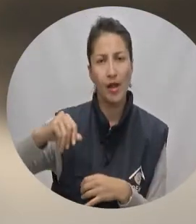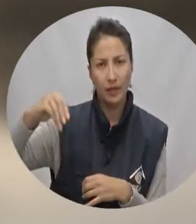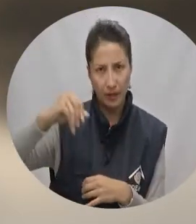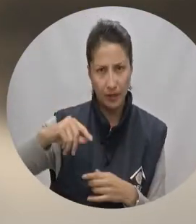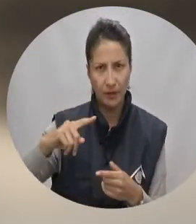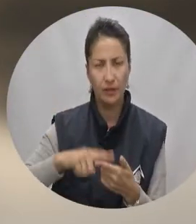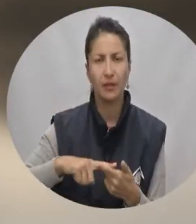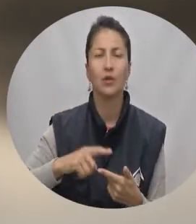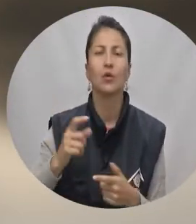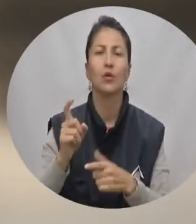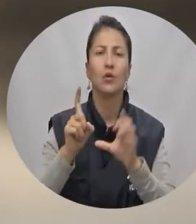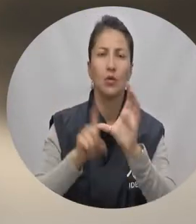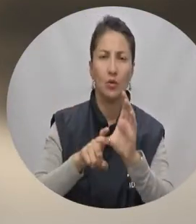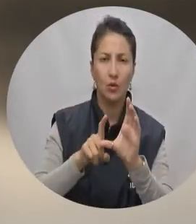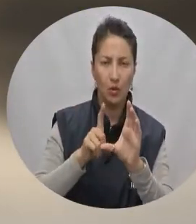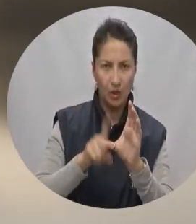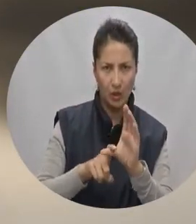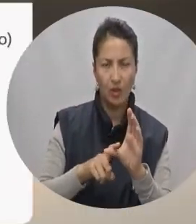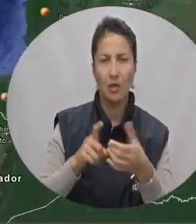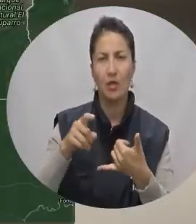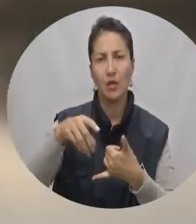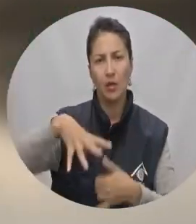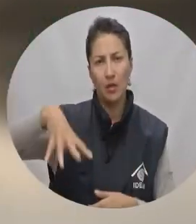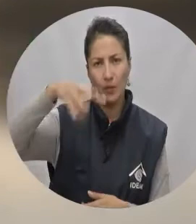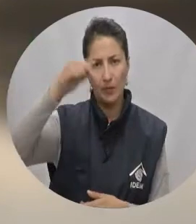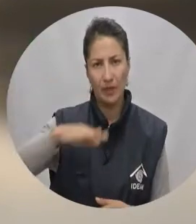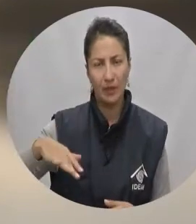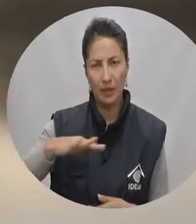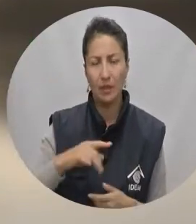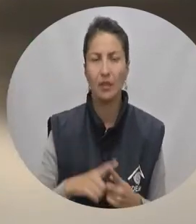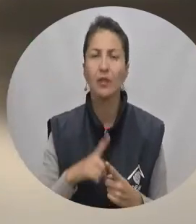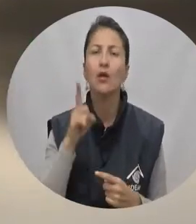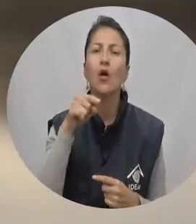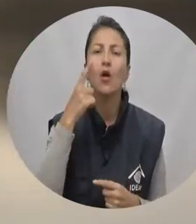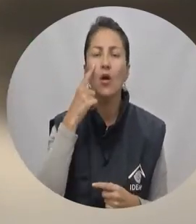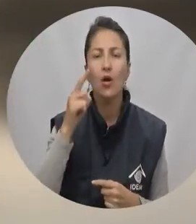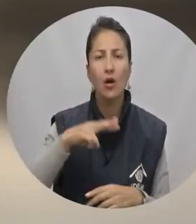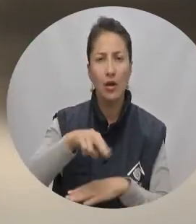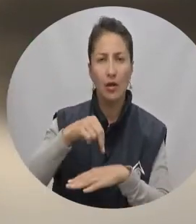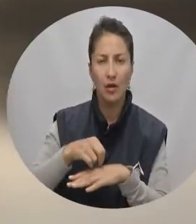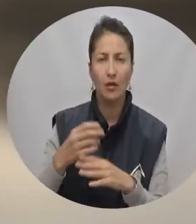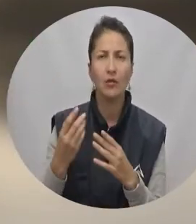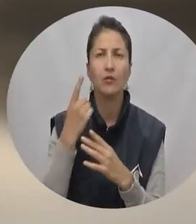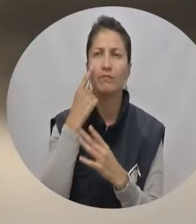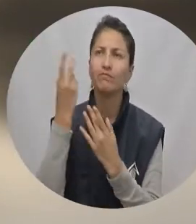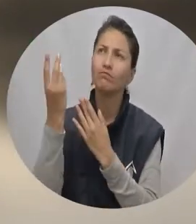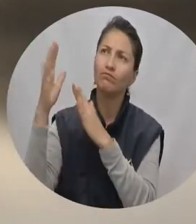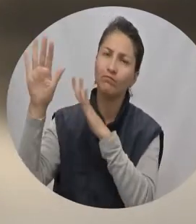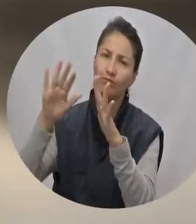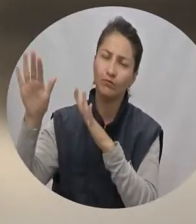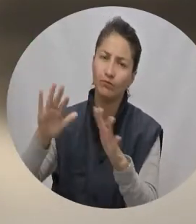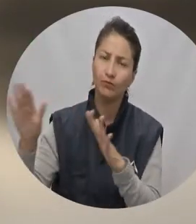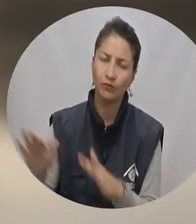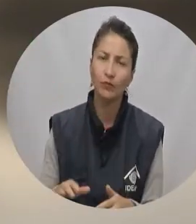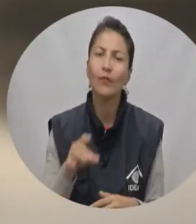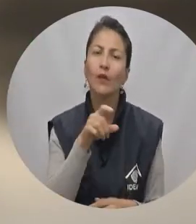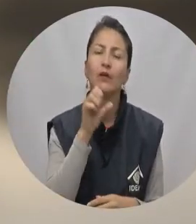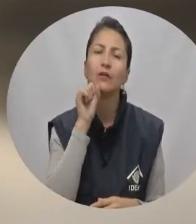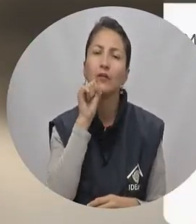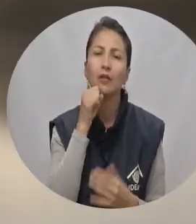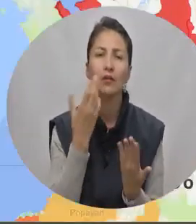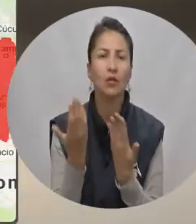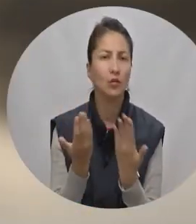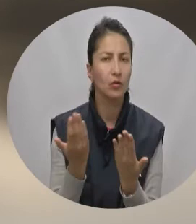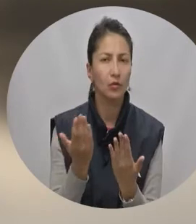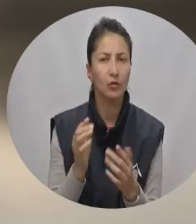Magdalena. Alerta roja en Mayama, Nariño, por alto riesgo de deslizamientos. La alerta naranja es en municipios de las regiones